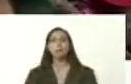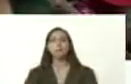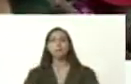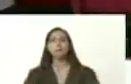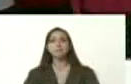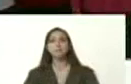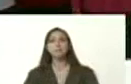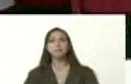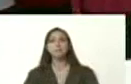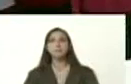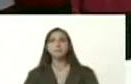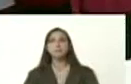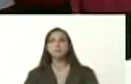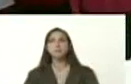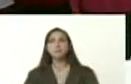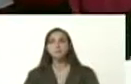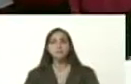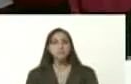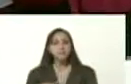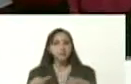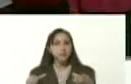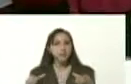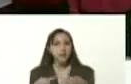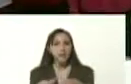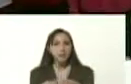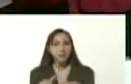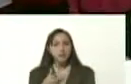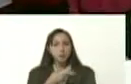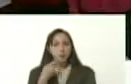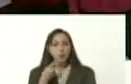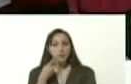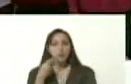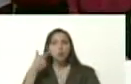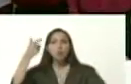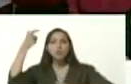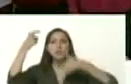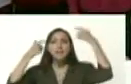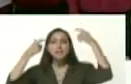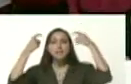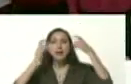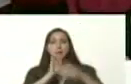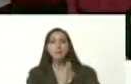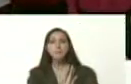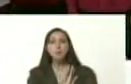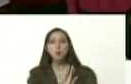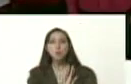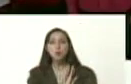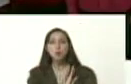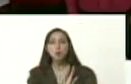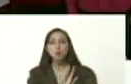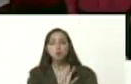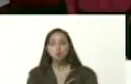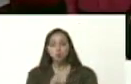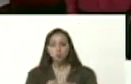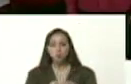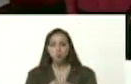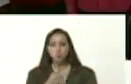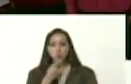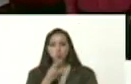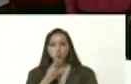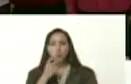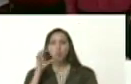Venezuela, el partido de Hugo Chávez, el partido de la